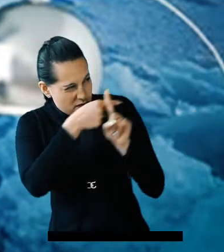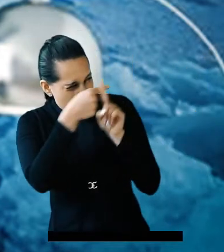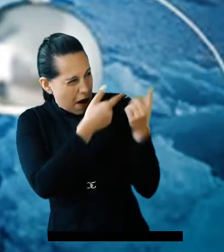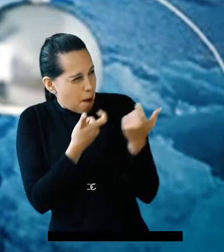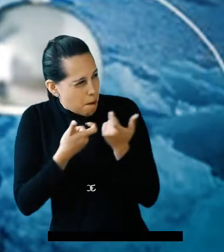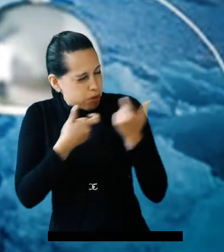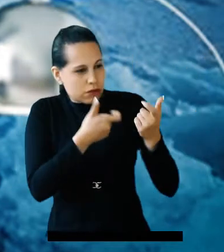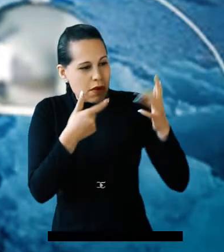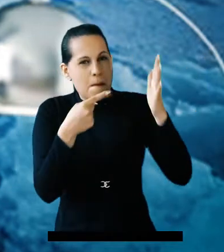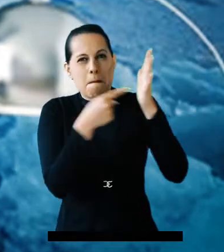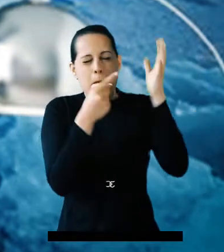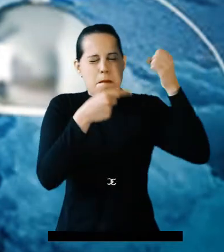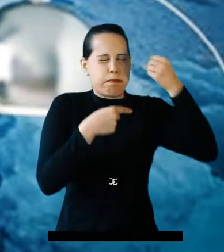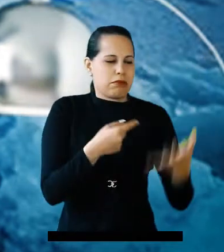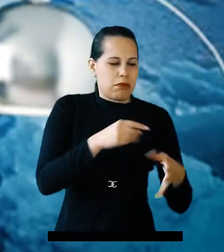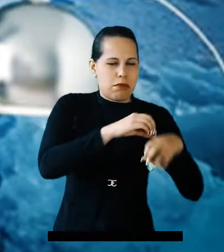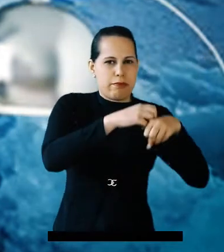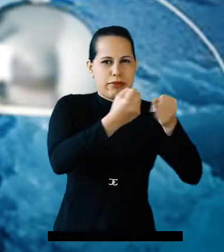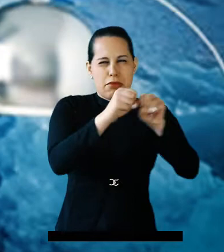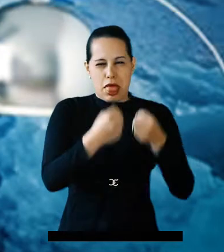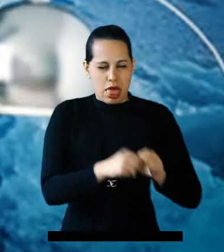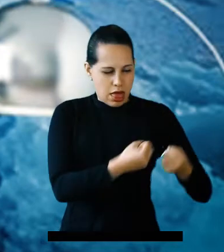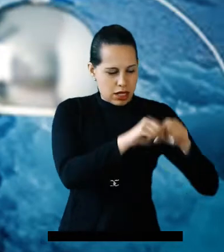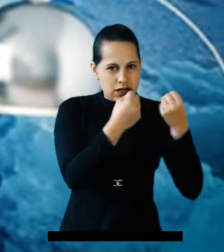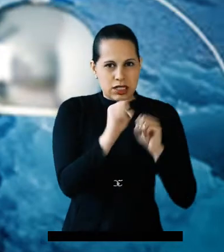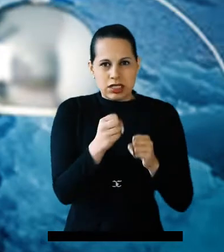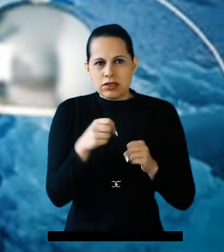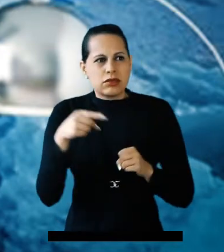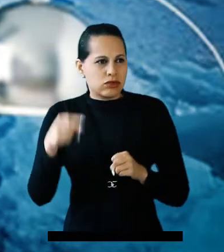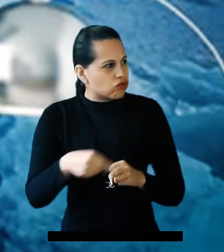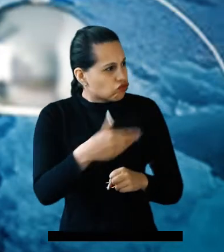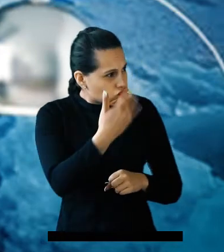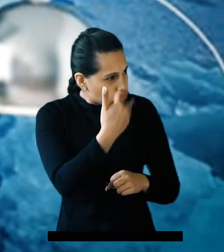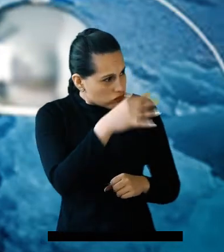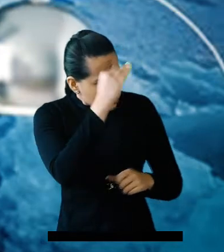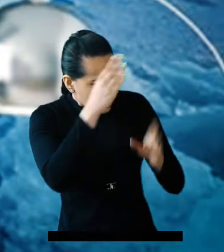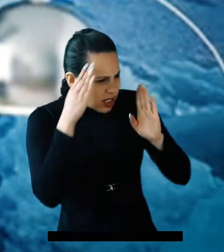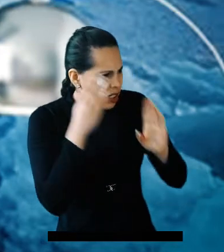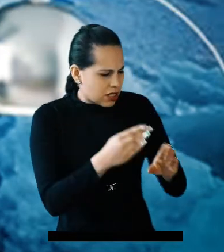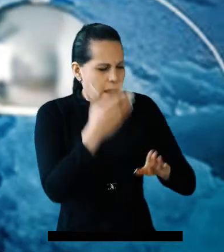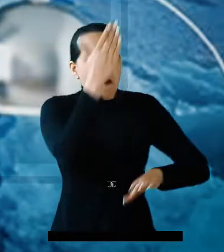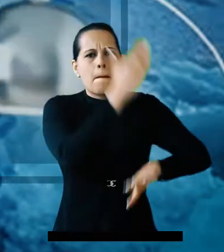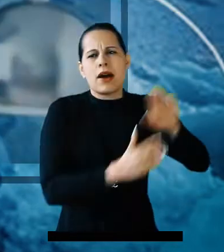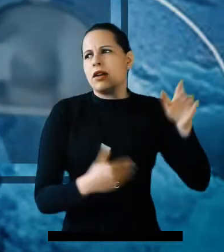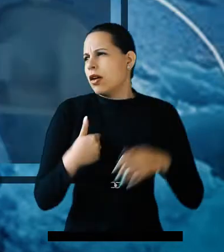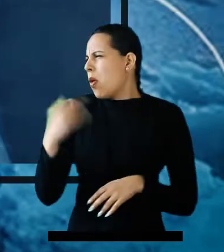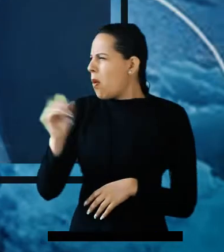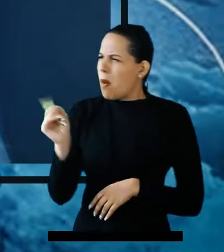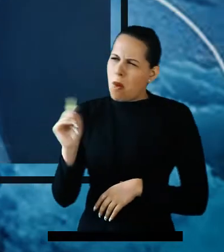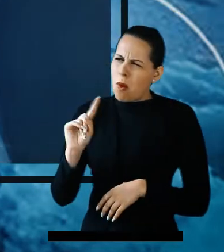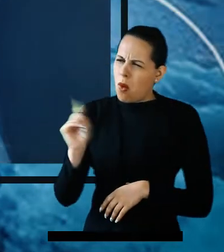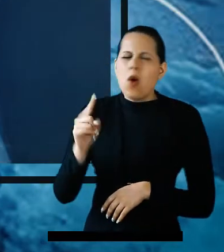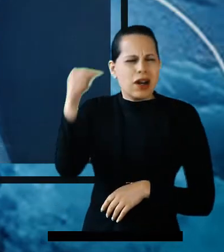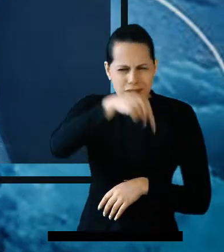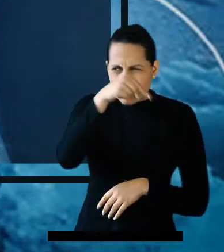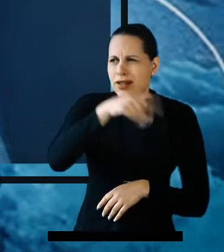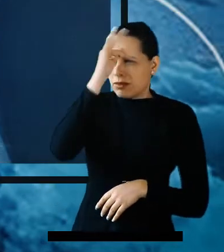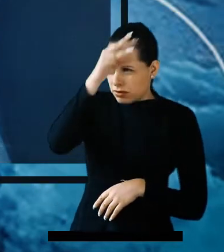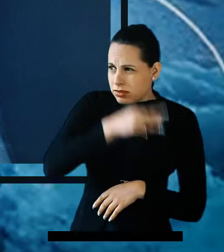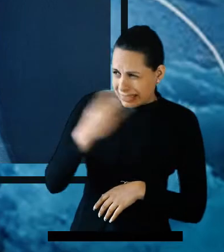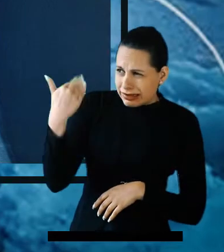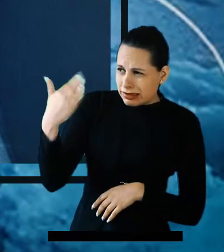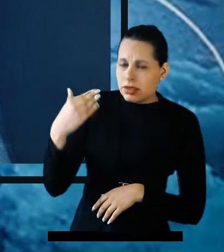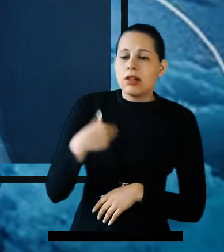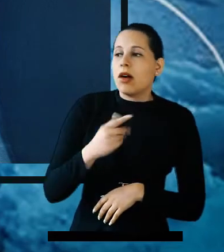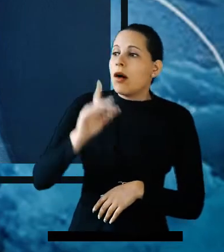destruyó toda la mano. Y donde lo iban a atender le dijeron que pues solo quedaba la amputación de la extremidad. Él decidió que no le hicieran nada allí, sino